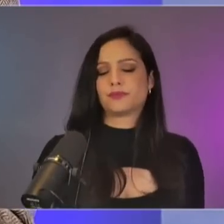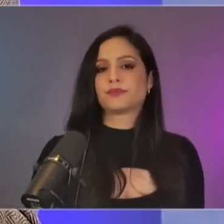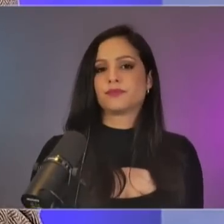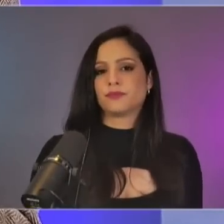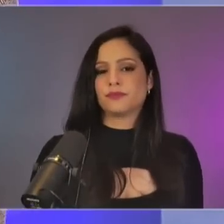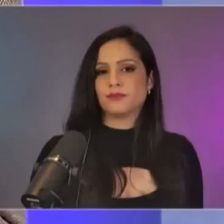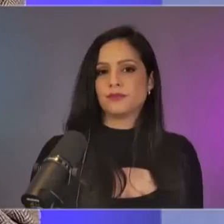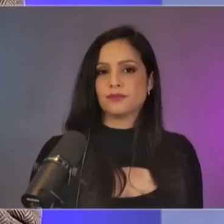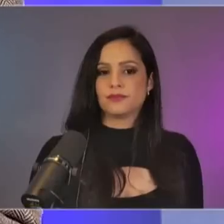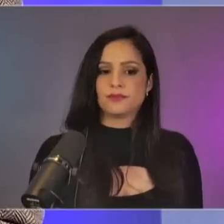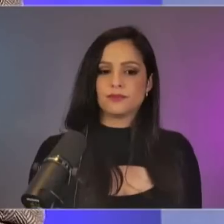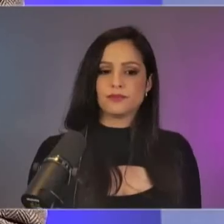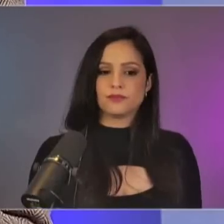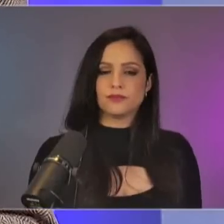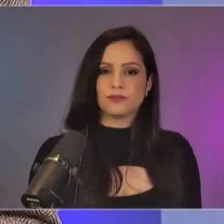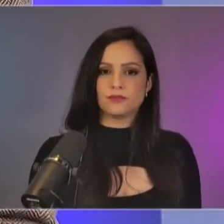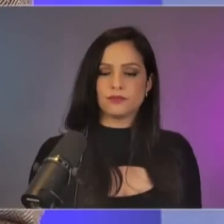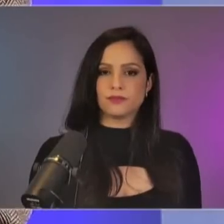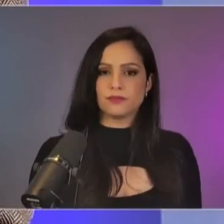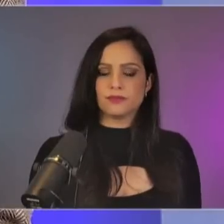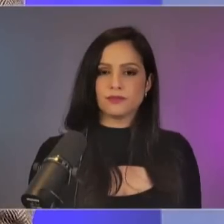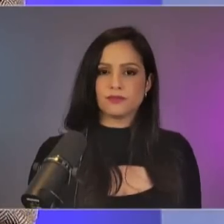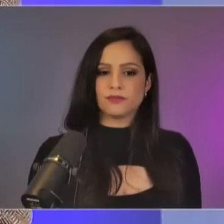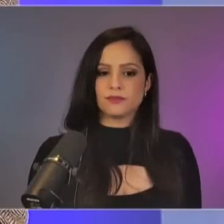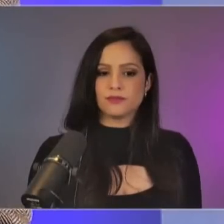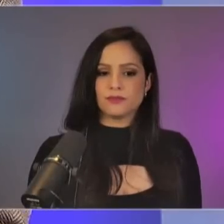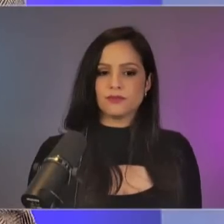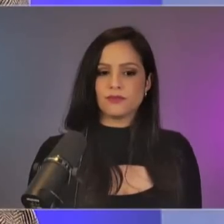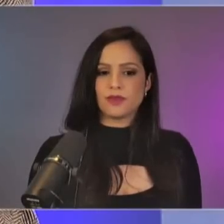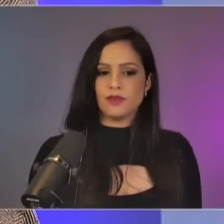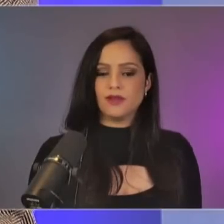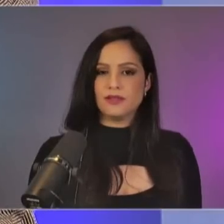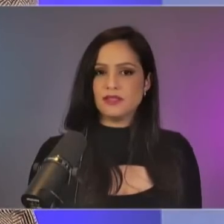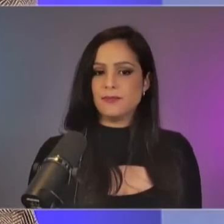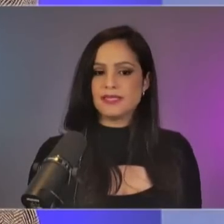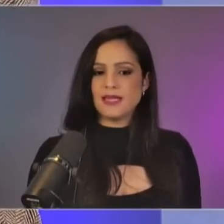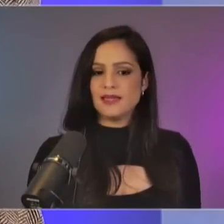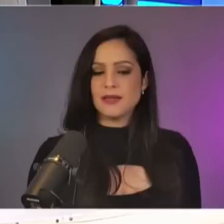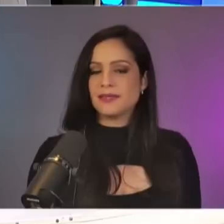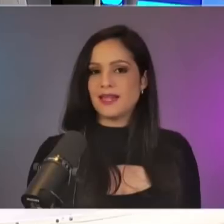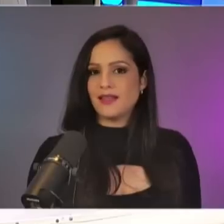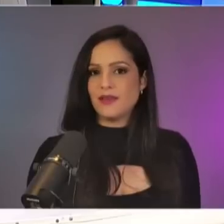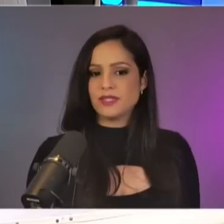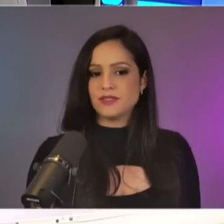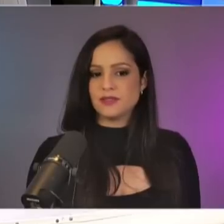una una universidad que tenga médicos estéticos entrenando aquí en este momento